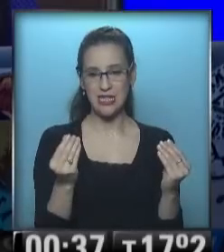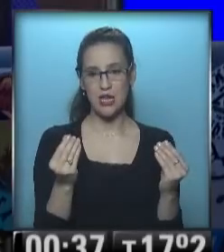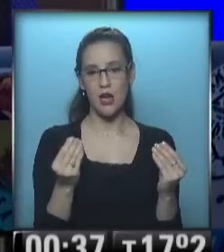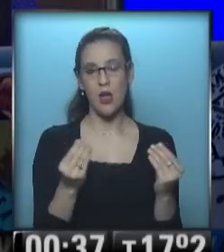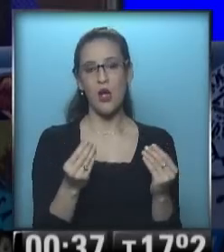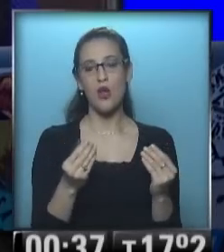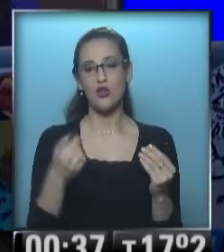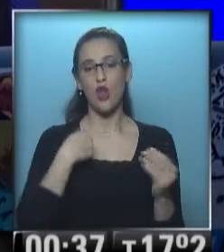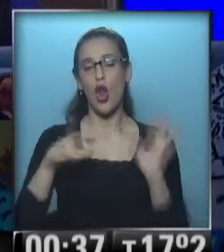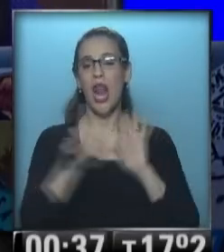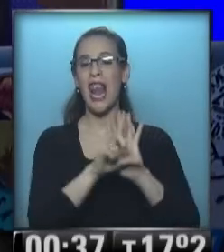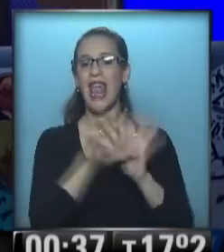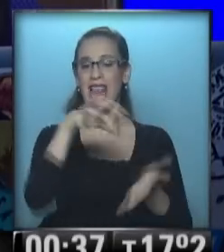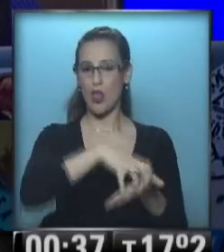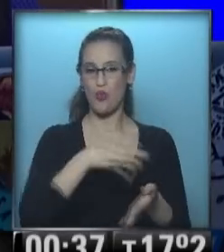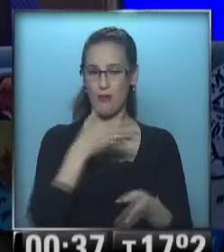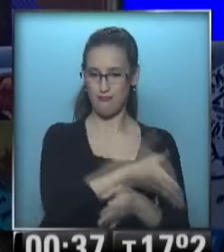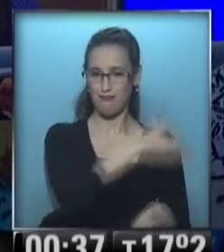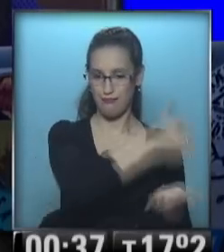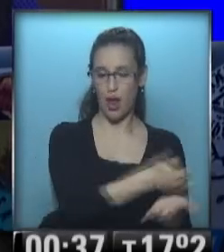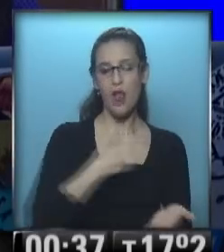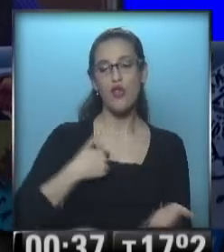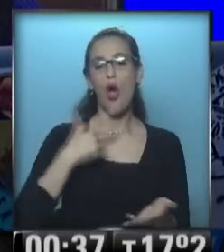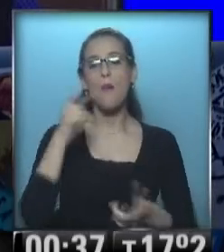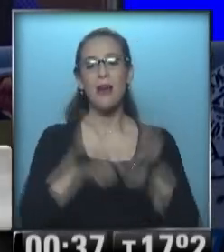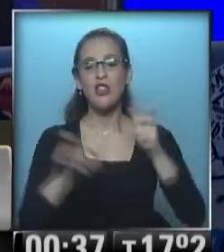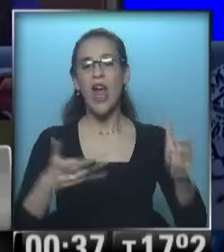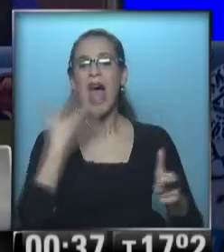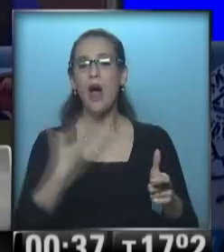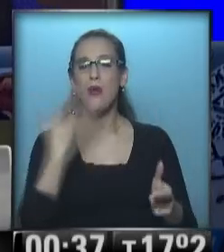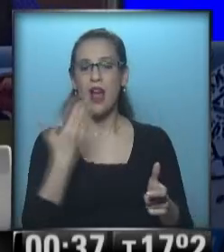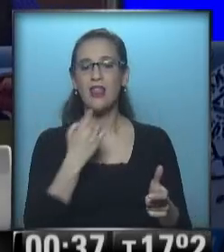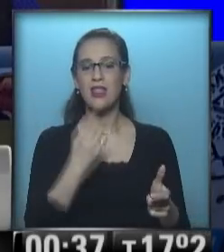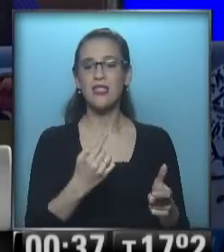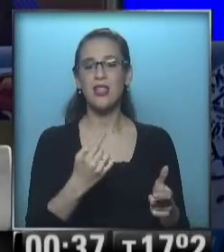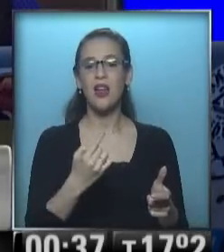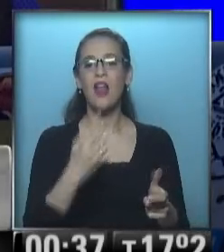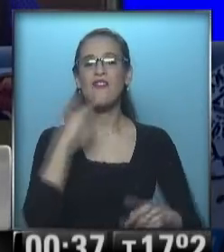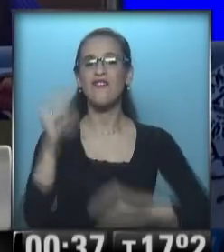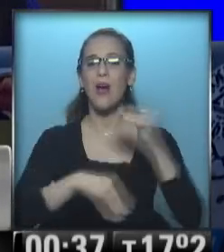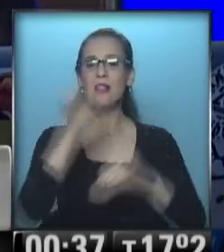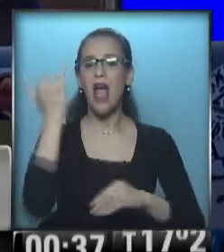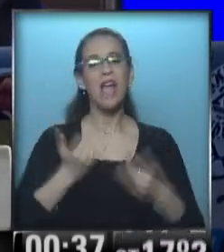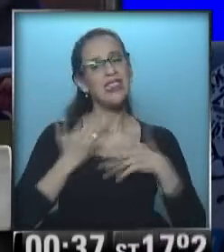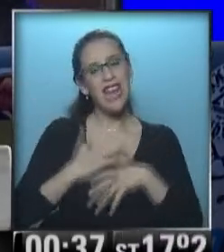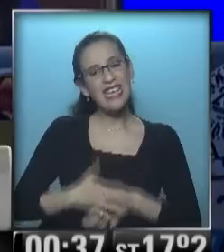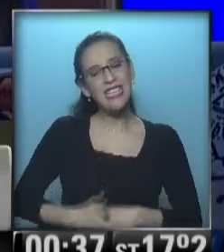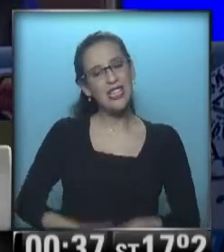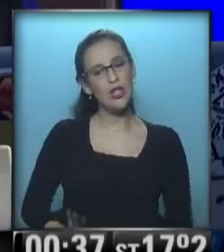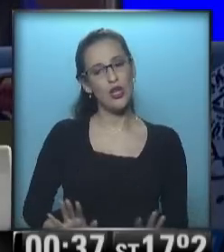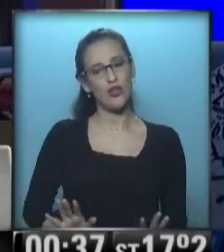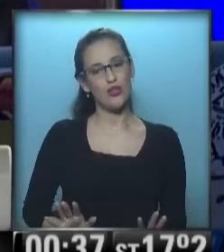de la legislatura ahora, y lo escuché mucho entre la gente como una reflexión de... ¿Cuánto relajo deben sentir también la familia de poder